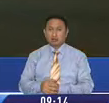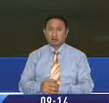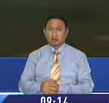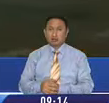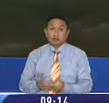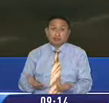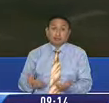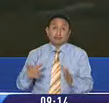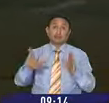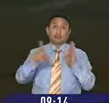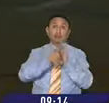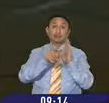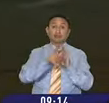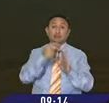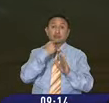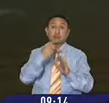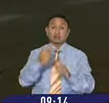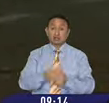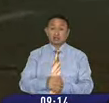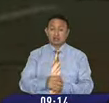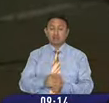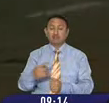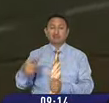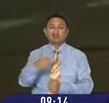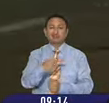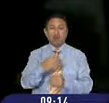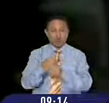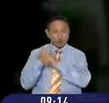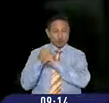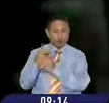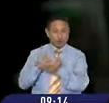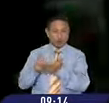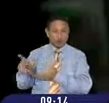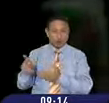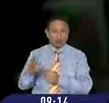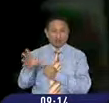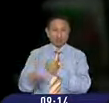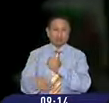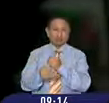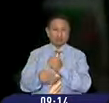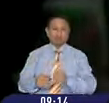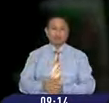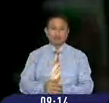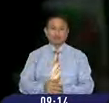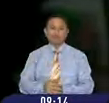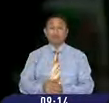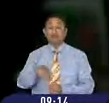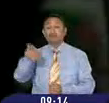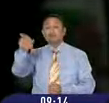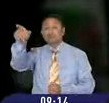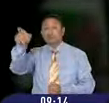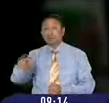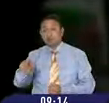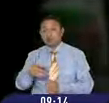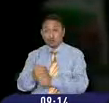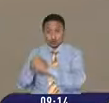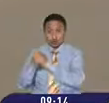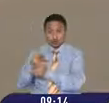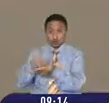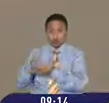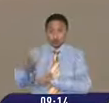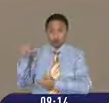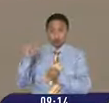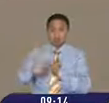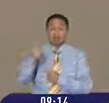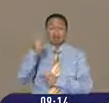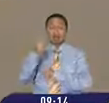daño. La ley tipifica el delito de las mal llamadas vacunas al añadir lo siguiente, que la extorsión puede ser condenada hasta 10